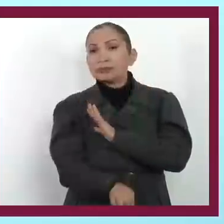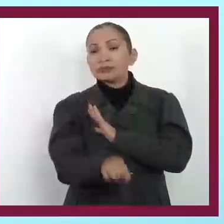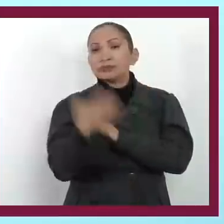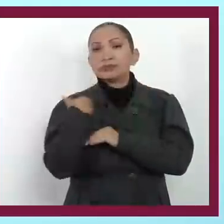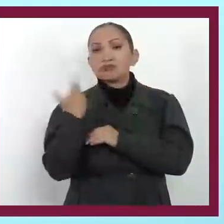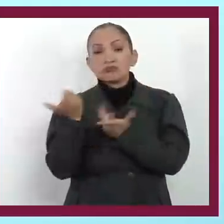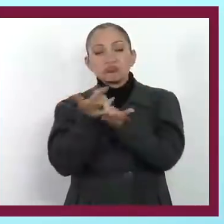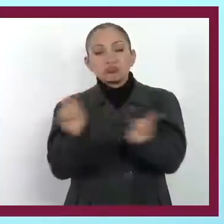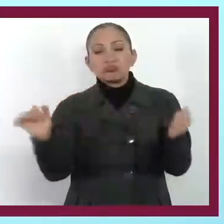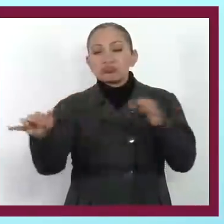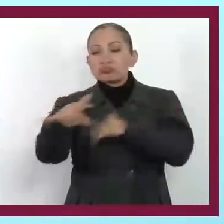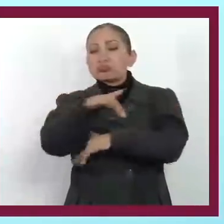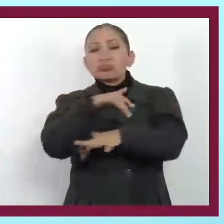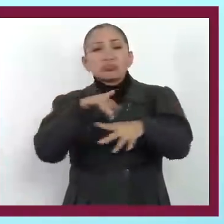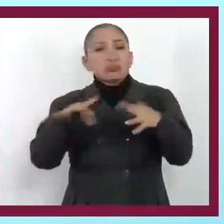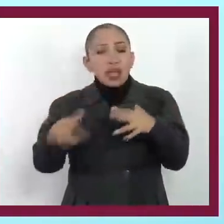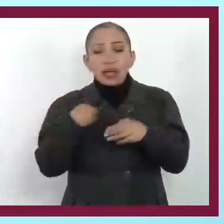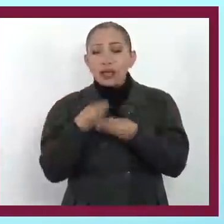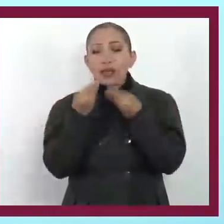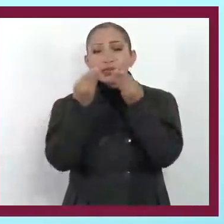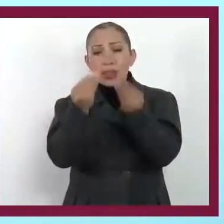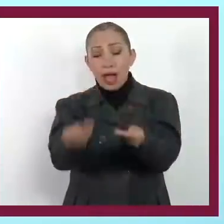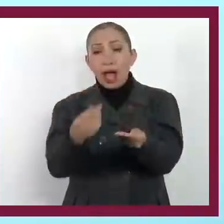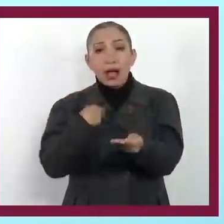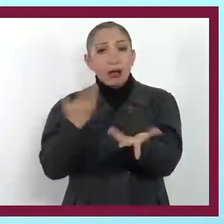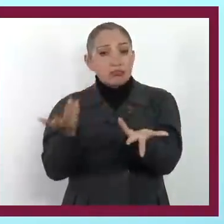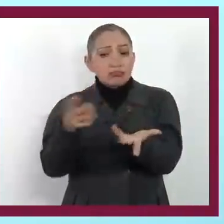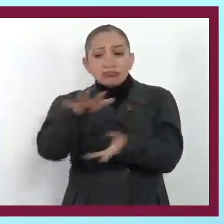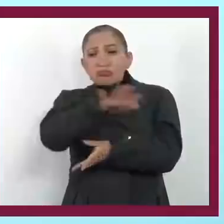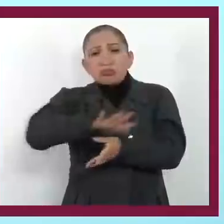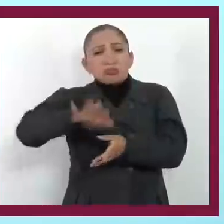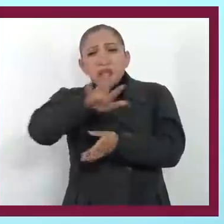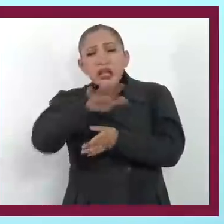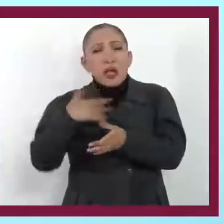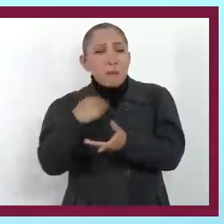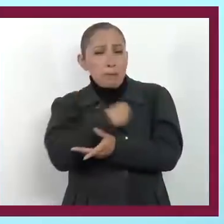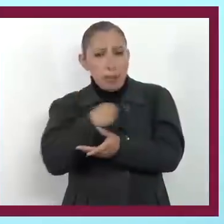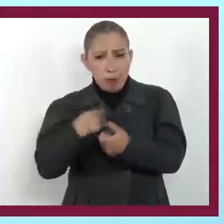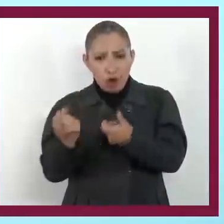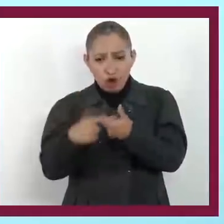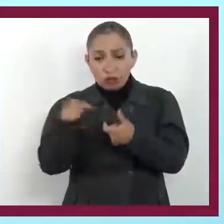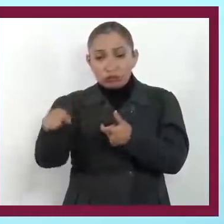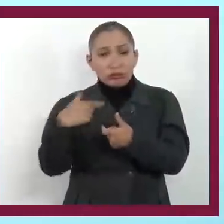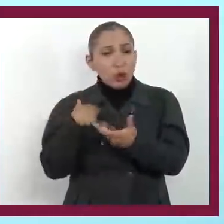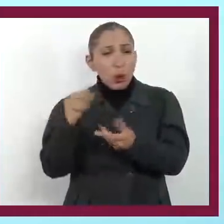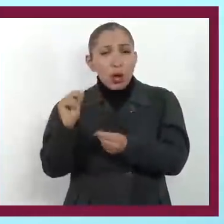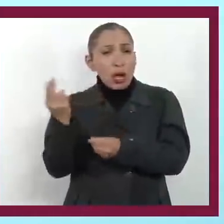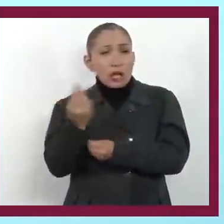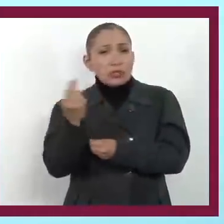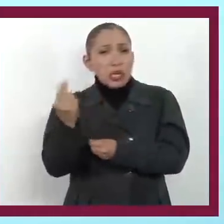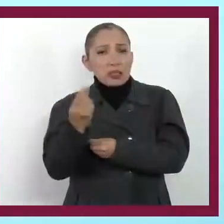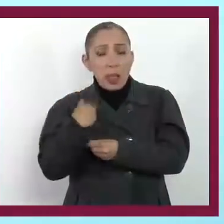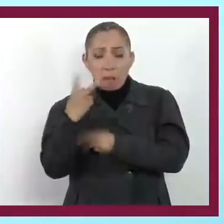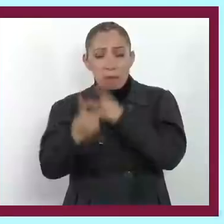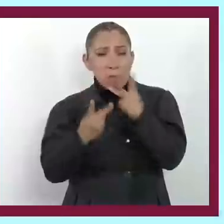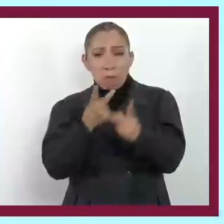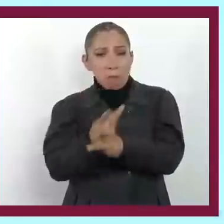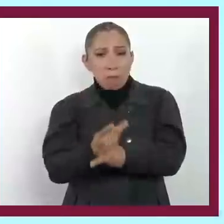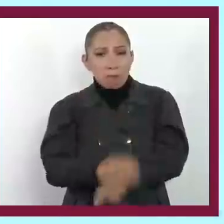circular libremente y residir en el territorio de los Estados miembros sin necesidad de